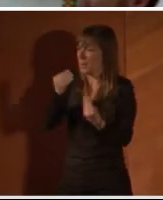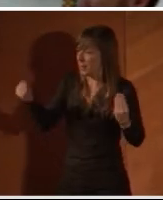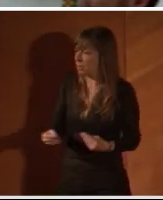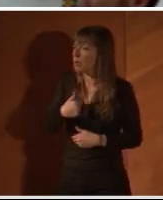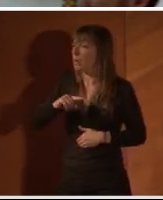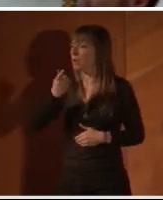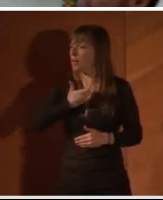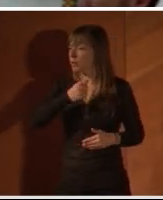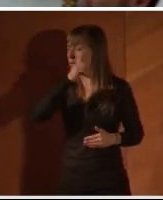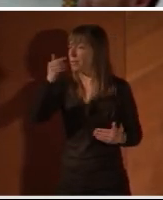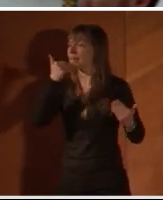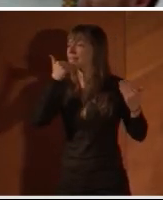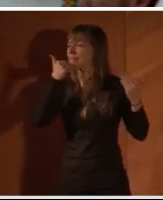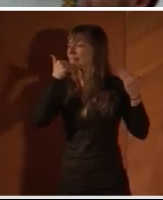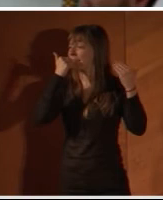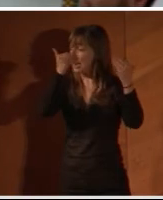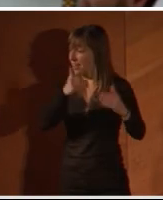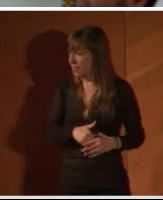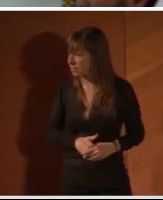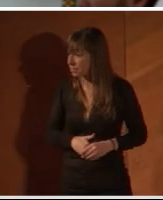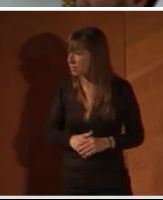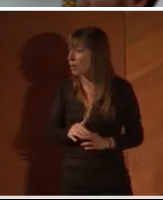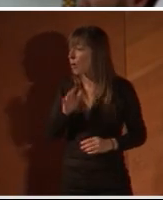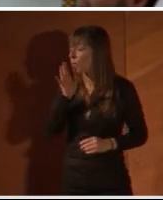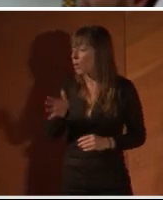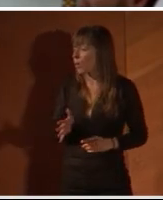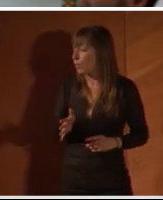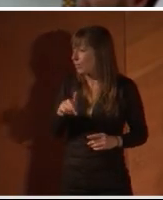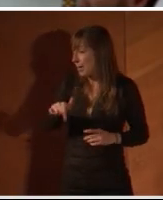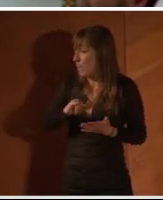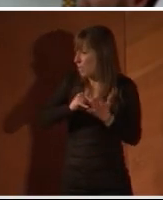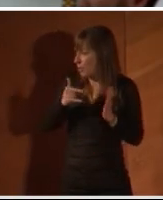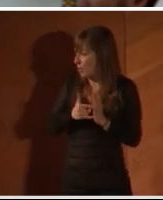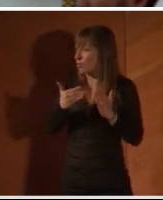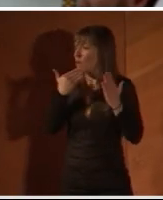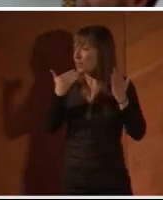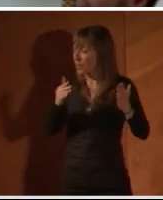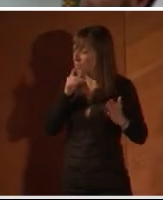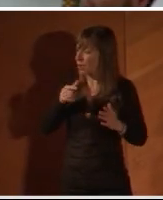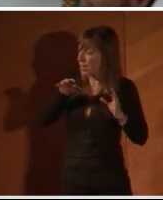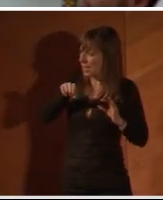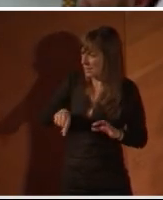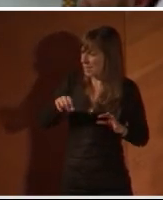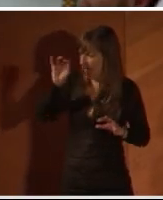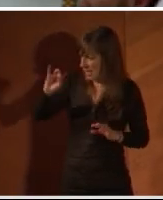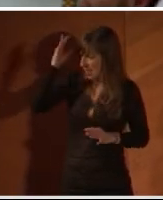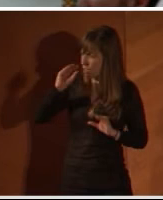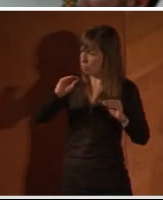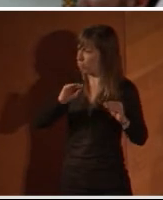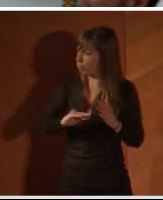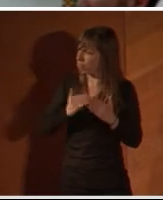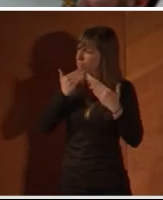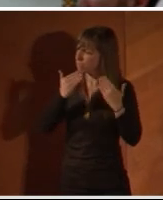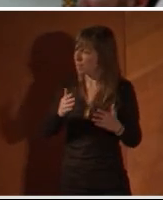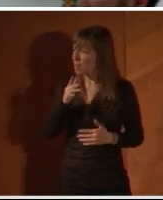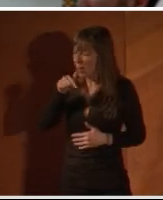al Ayuntamiento Ayuntamiento de Madrid por este proyecto, por el impulso de esta iniciativa y que sirva esta firma como